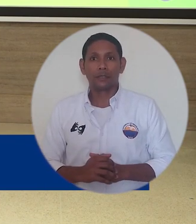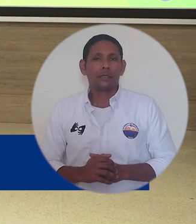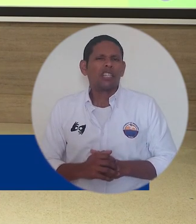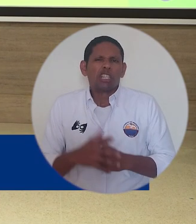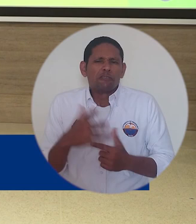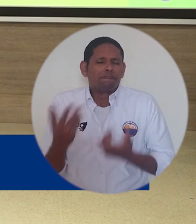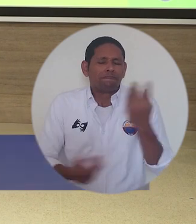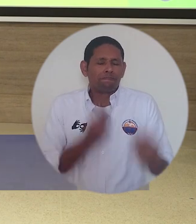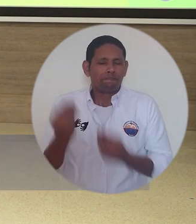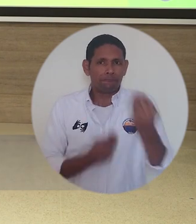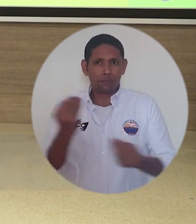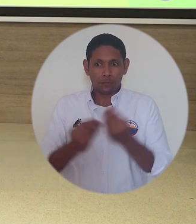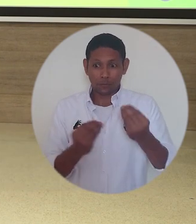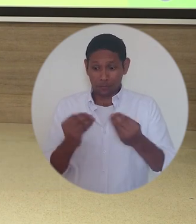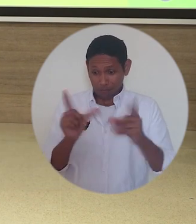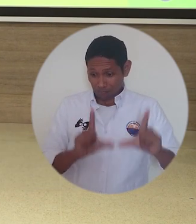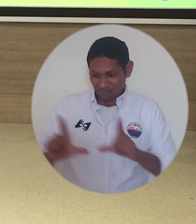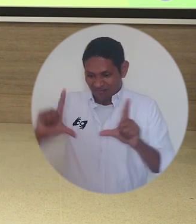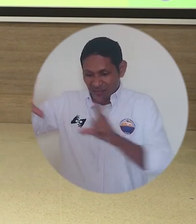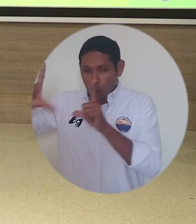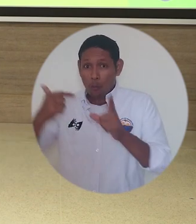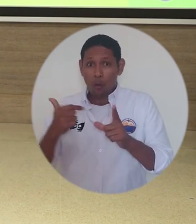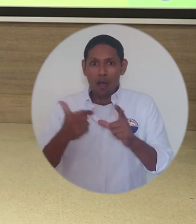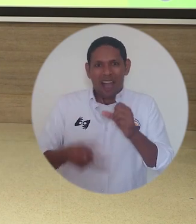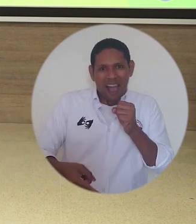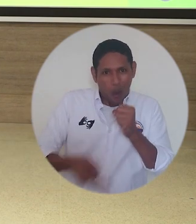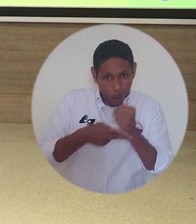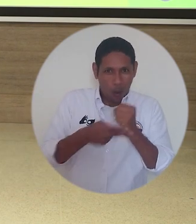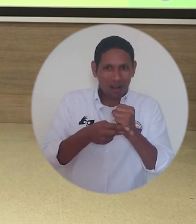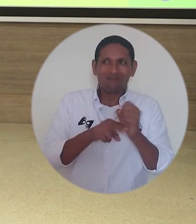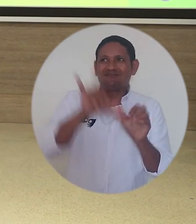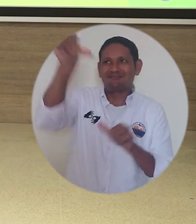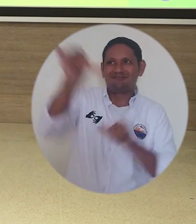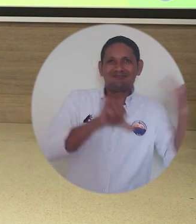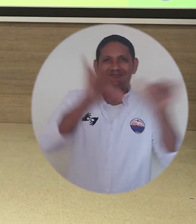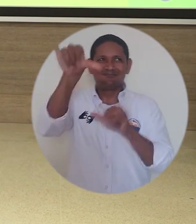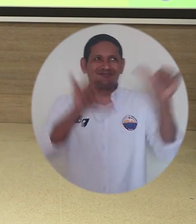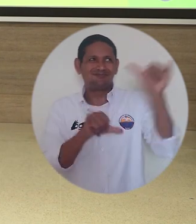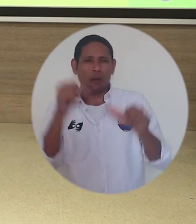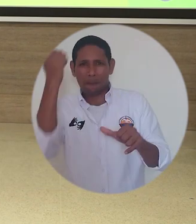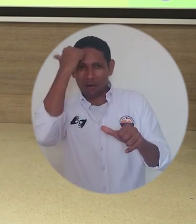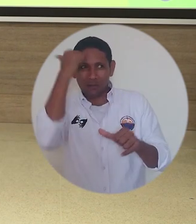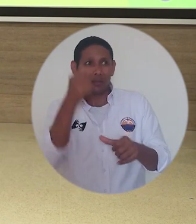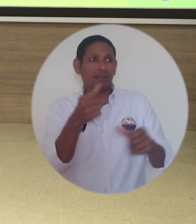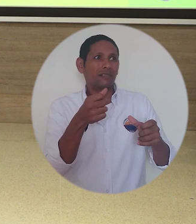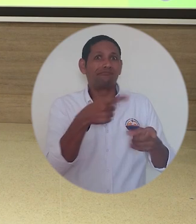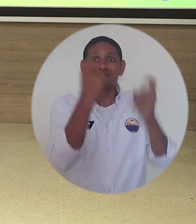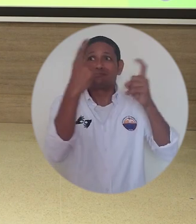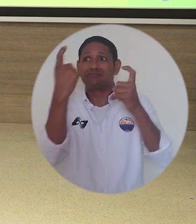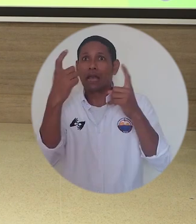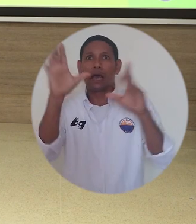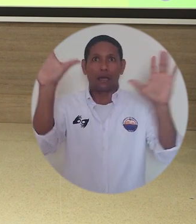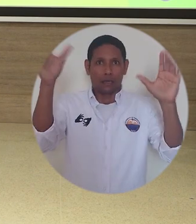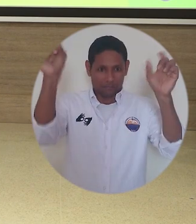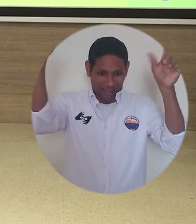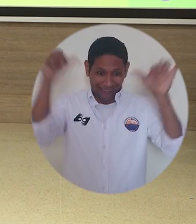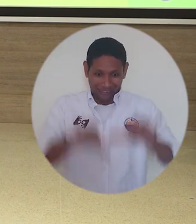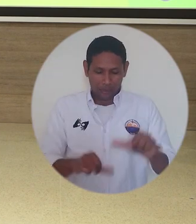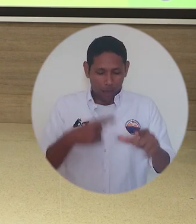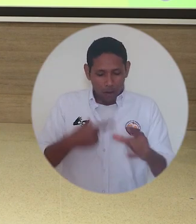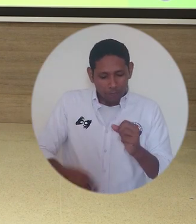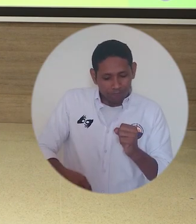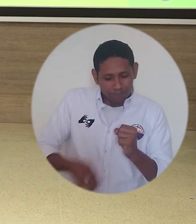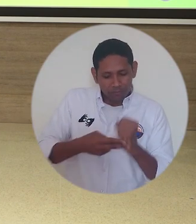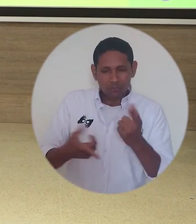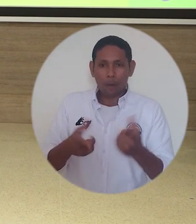posgrados. ¿Y qué estamos haciendo ahí en posgrado? Trasladando los ahorros de viáticos y de desplazamiento de los profesores, trasladándoselo